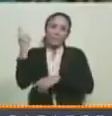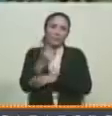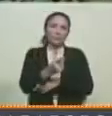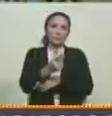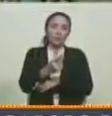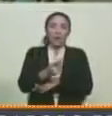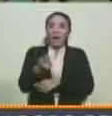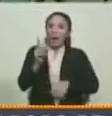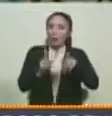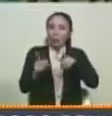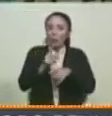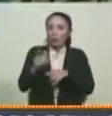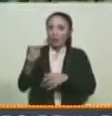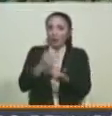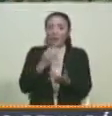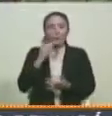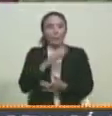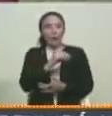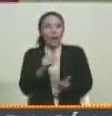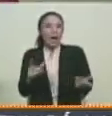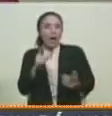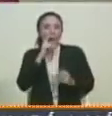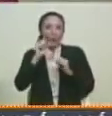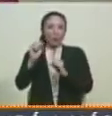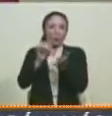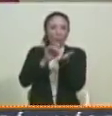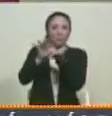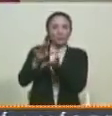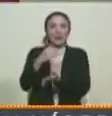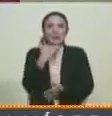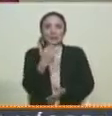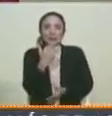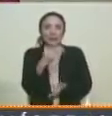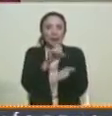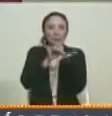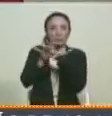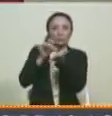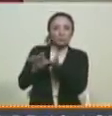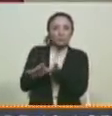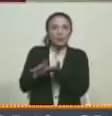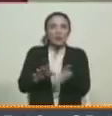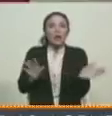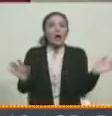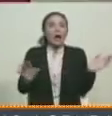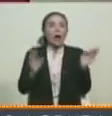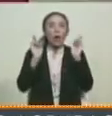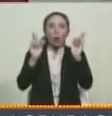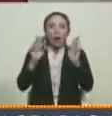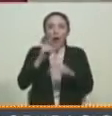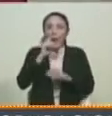autoexiliados de la oposición. A Maduro le queda poco, se acerca el final, llegó el final.